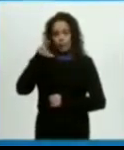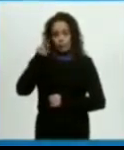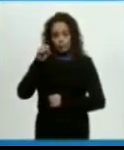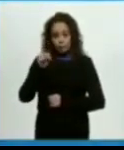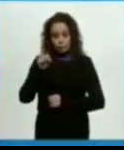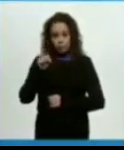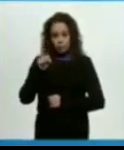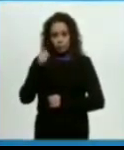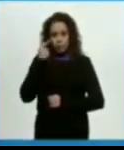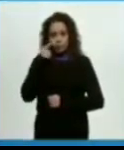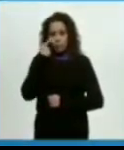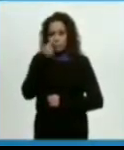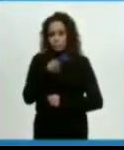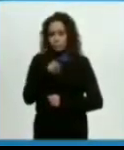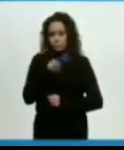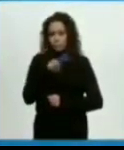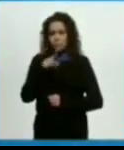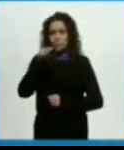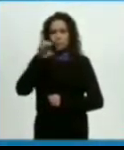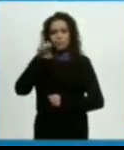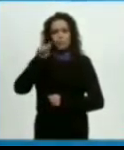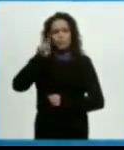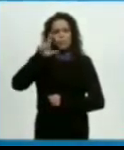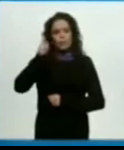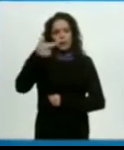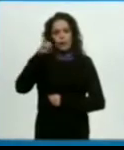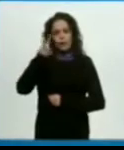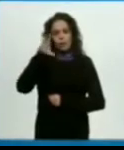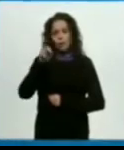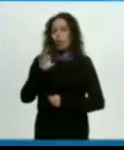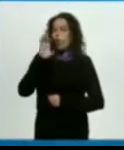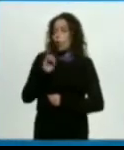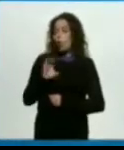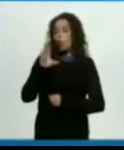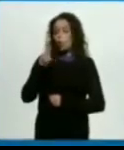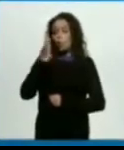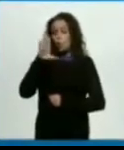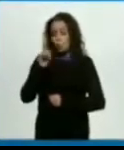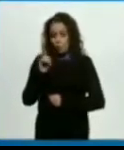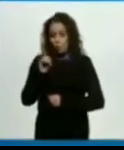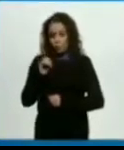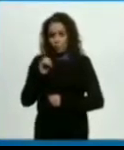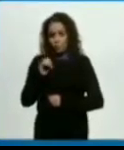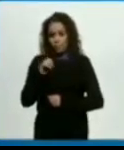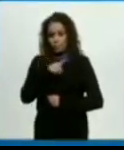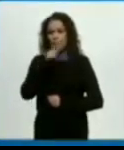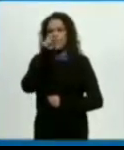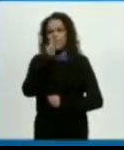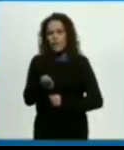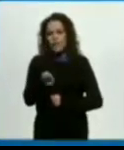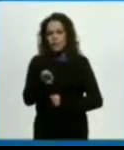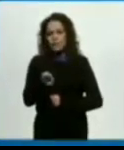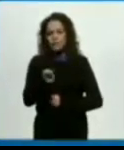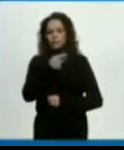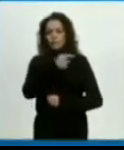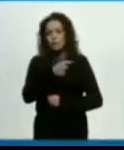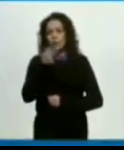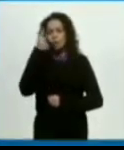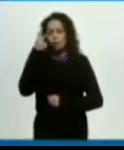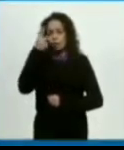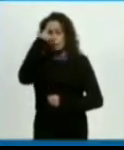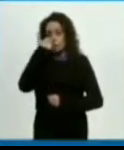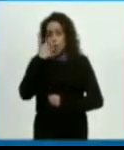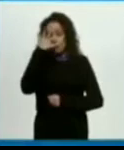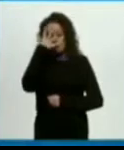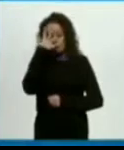sería un tetraedro o un cubo. ¿Qué es una arista? Bueno, une dos caras, o básicamente es